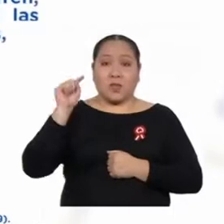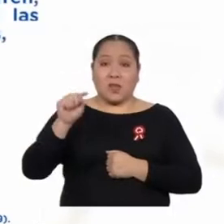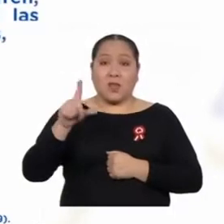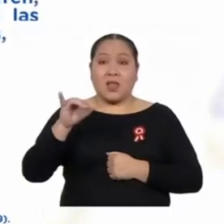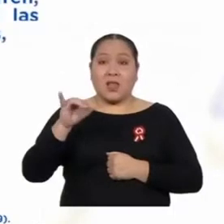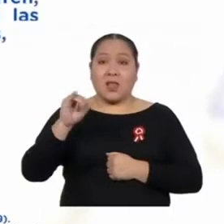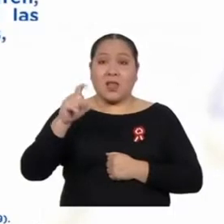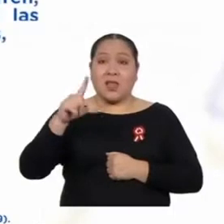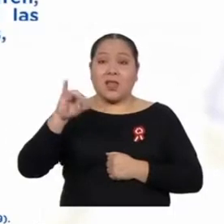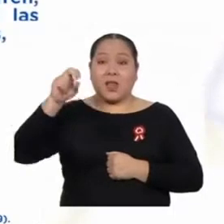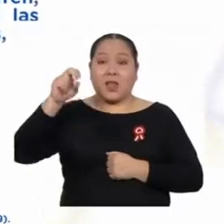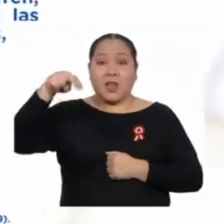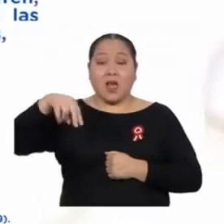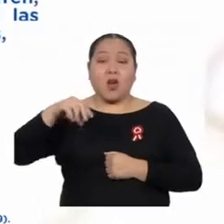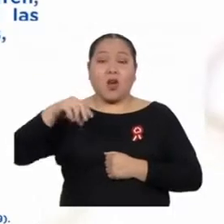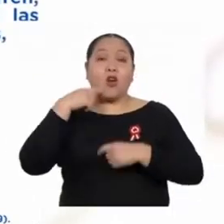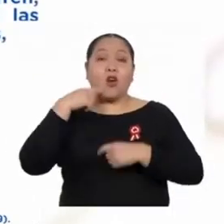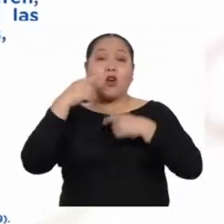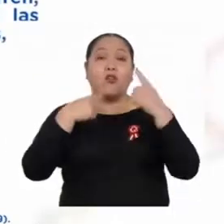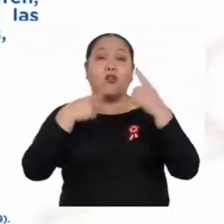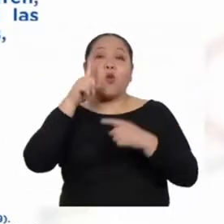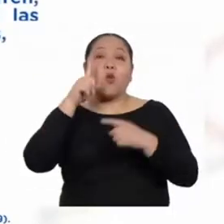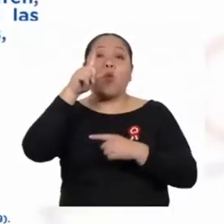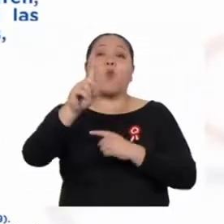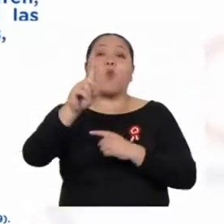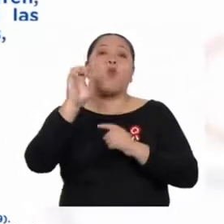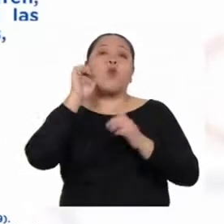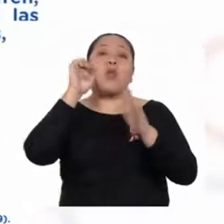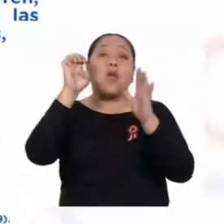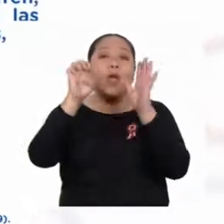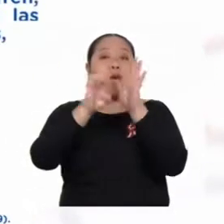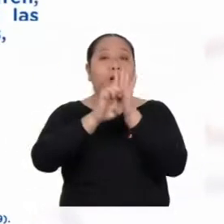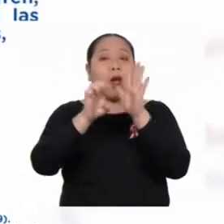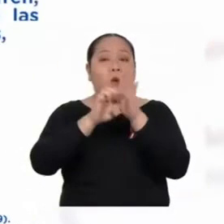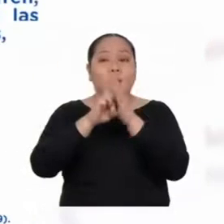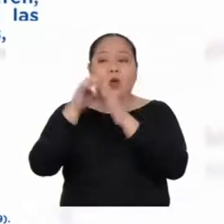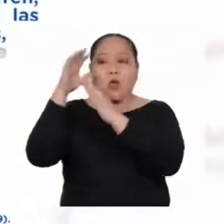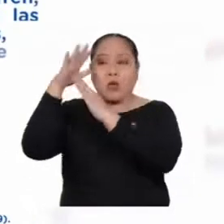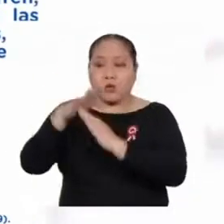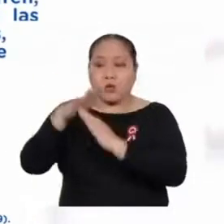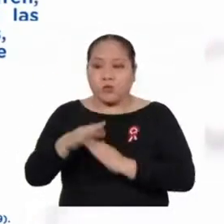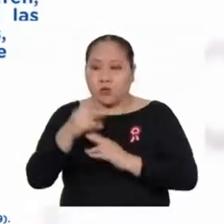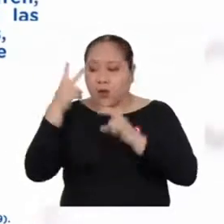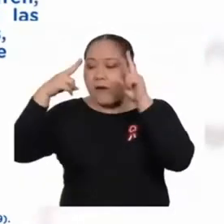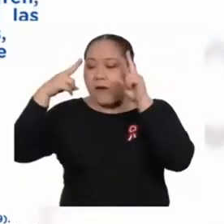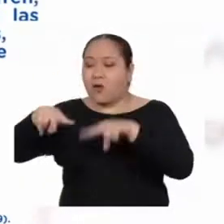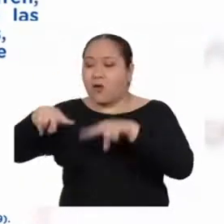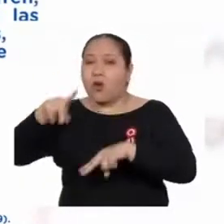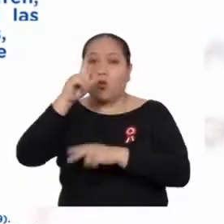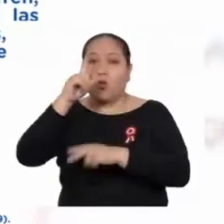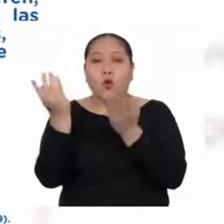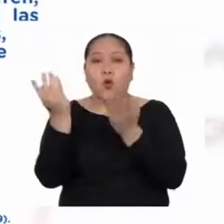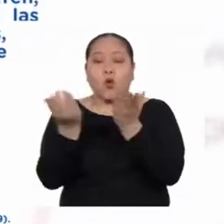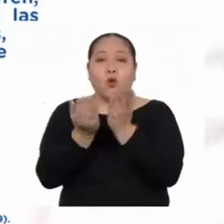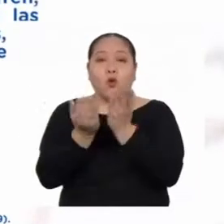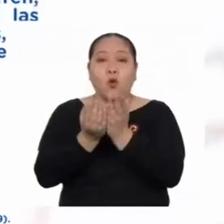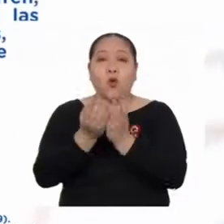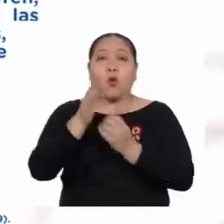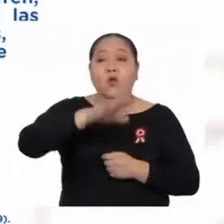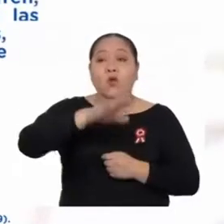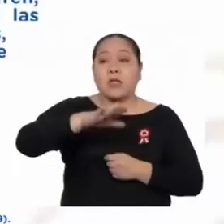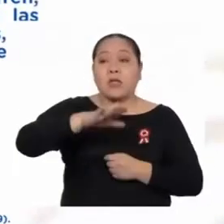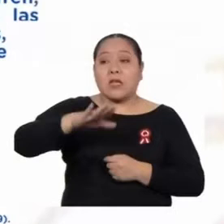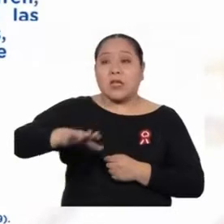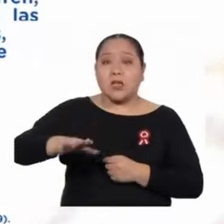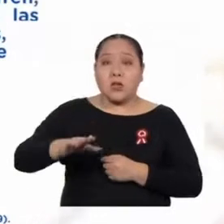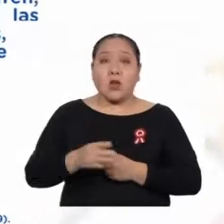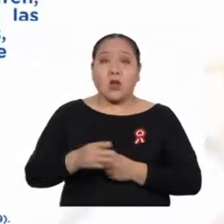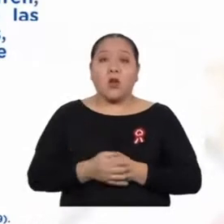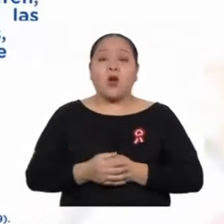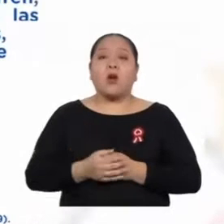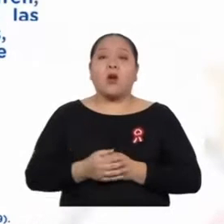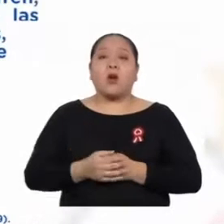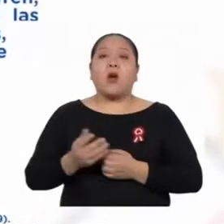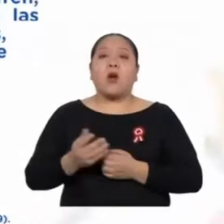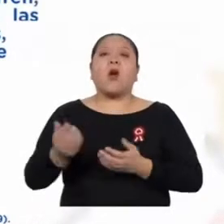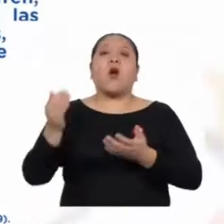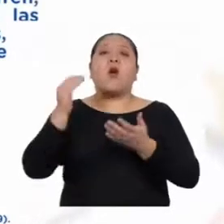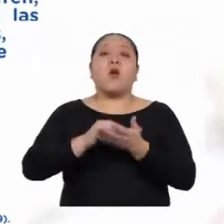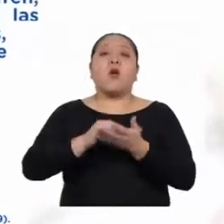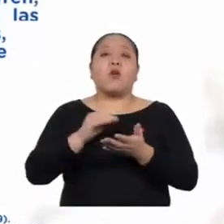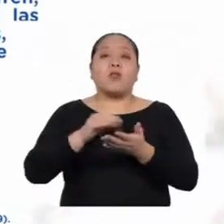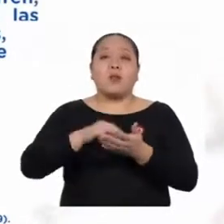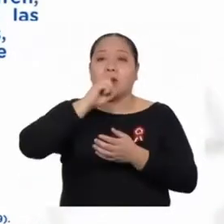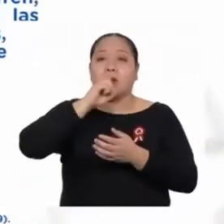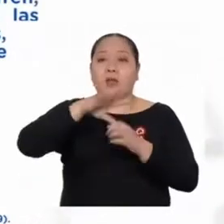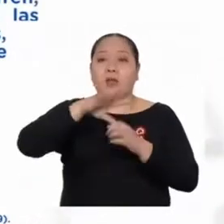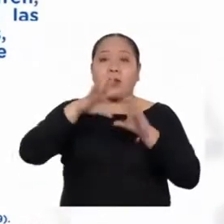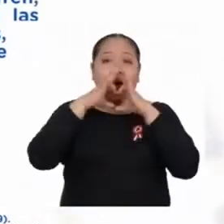además, un ejemplo de discriminación que conoció en una escuela, donde un niño repitió una frase en la